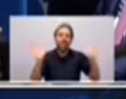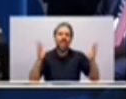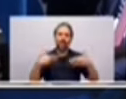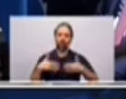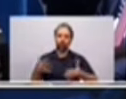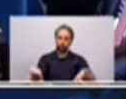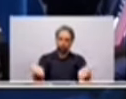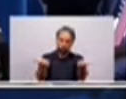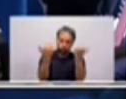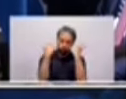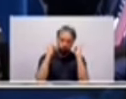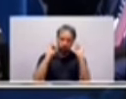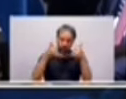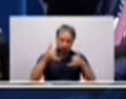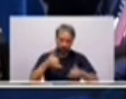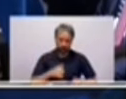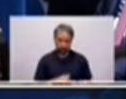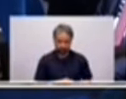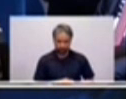esta jactancia que ha mostrado